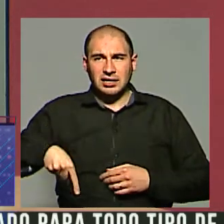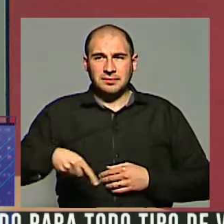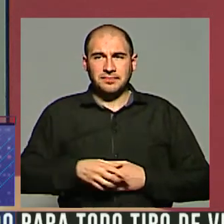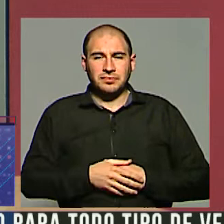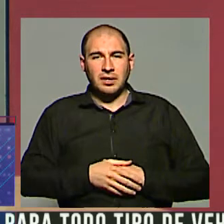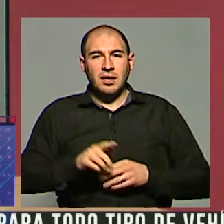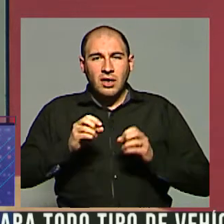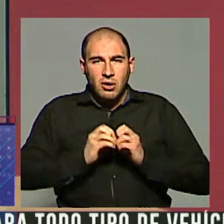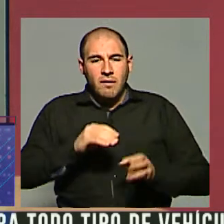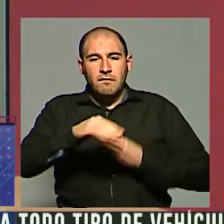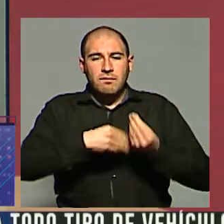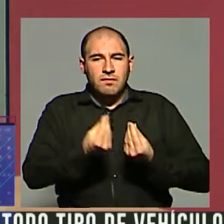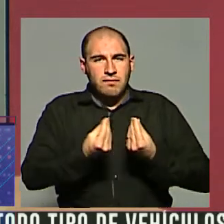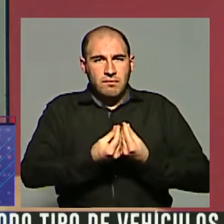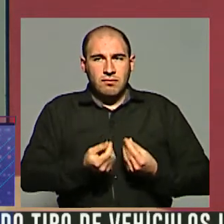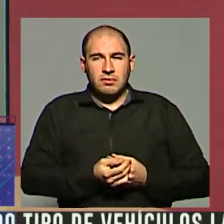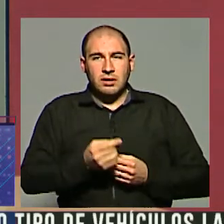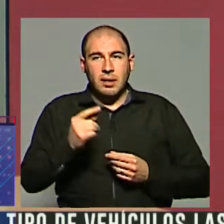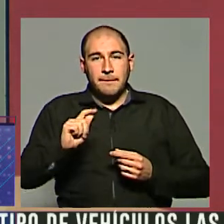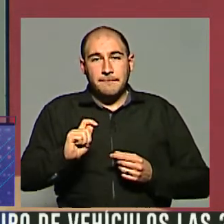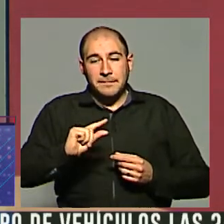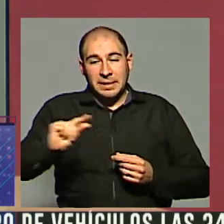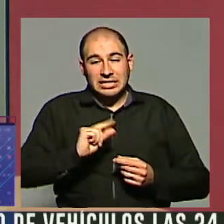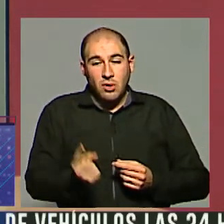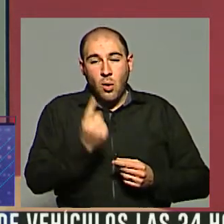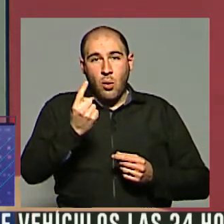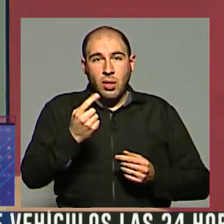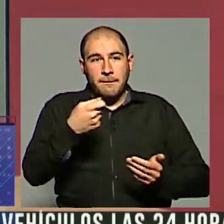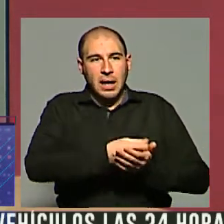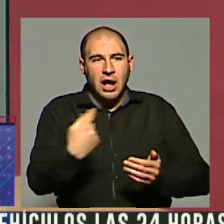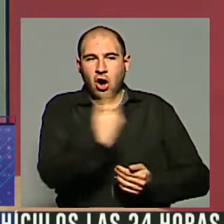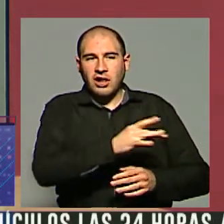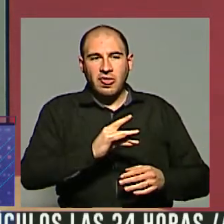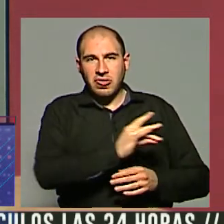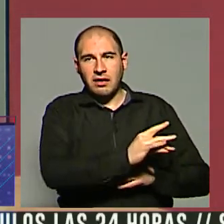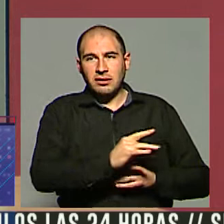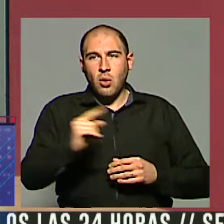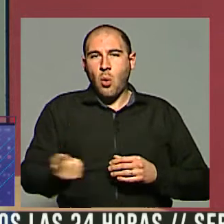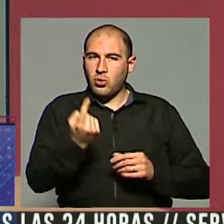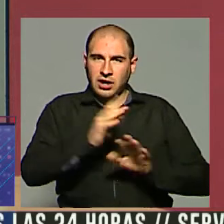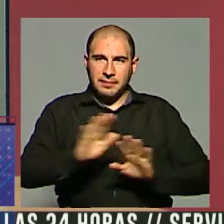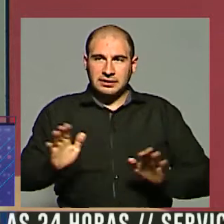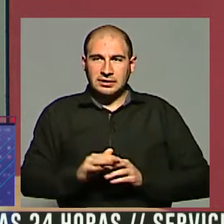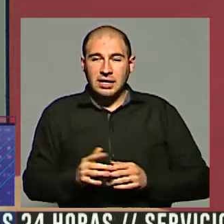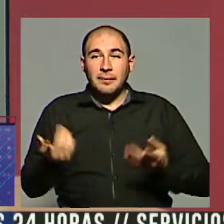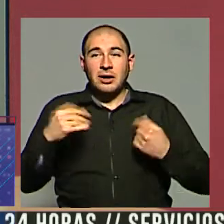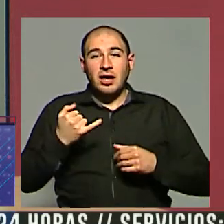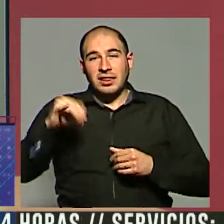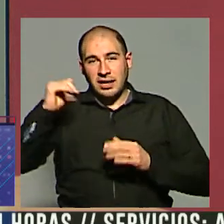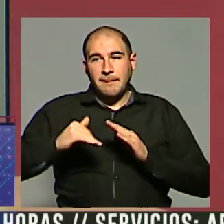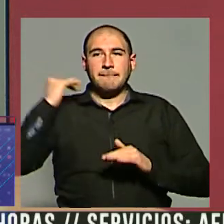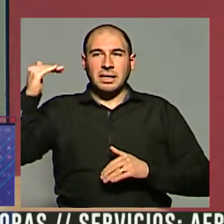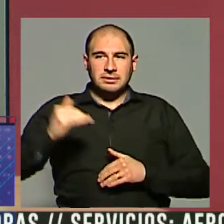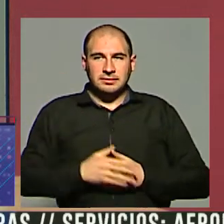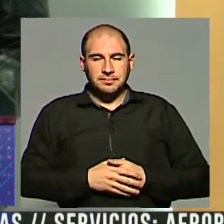han empezado muchas familias a tomar un solo crédito para poder cubrir el resto de las deudas y quedarse con uno solo, aunque quizás la tasa de interés sea más